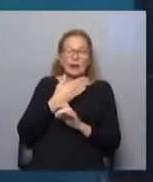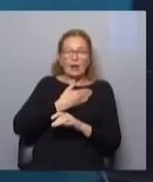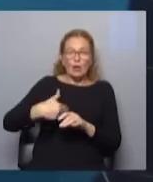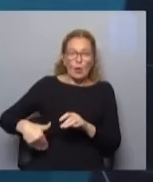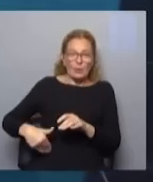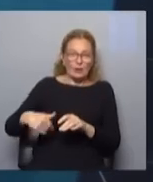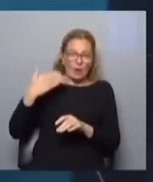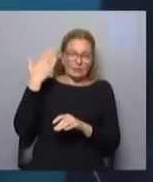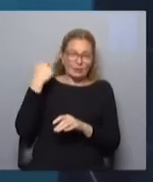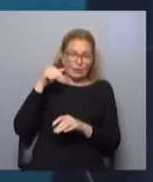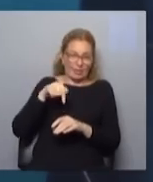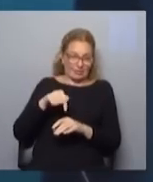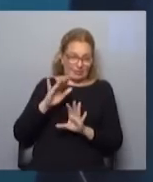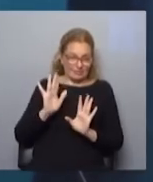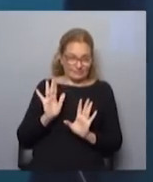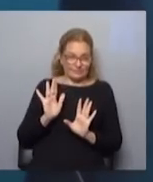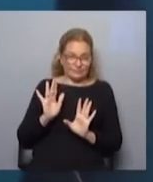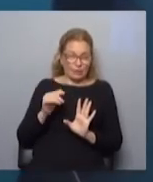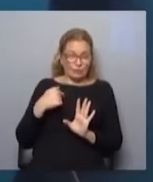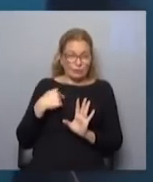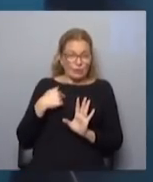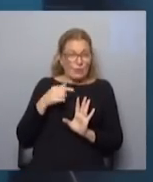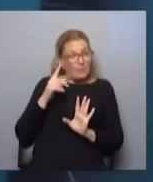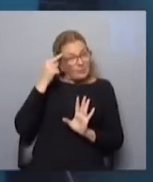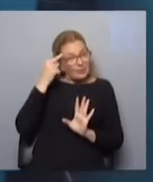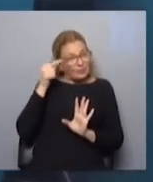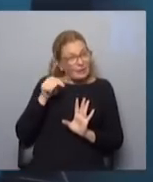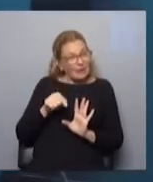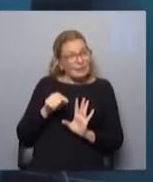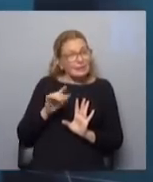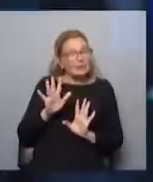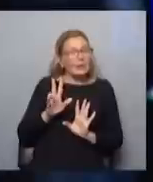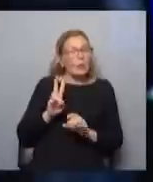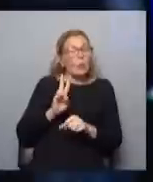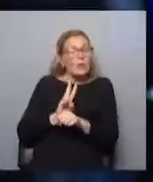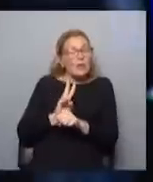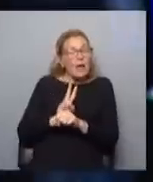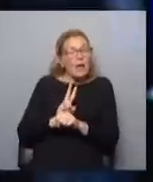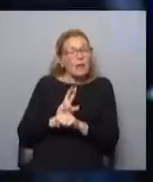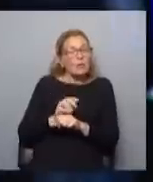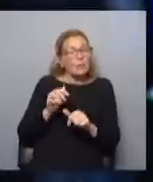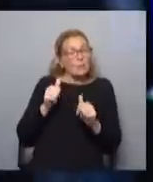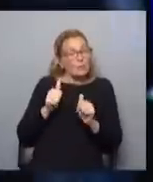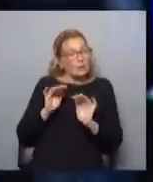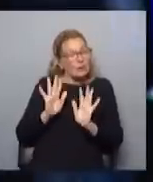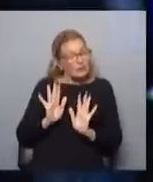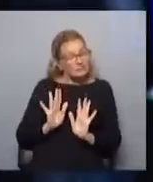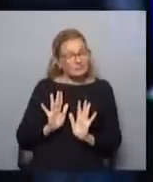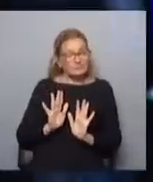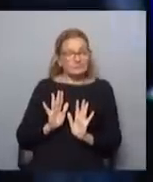y la de este yo creo que ahí la prudencia nos viene muy bien